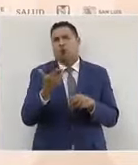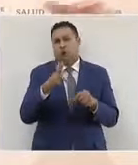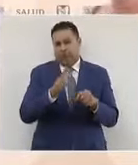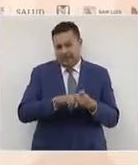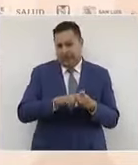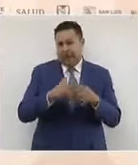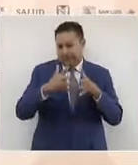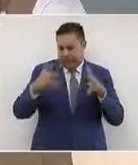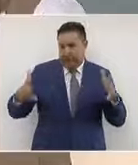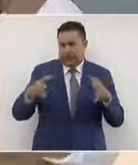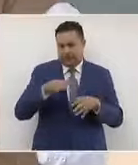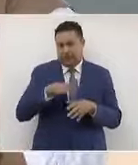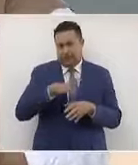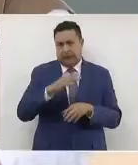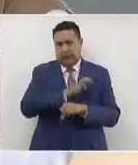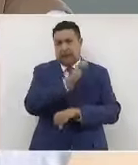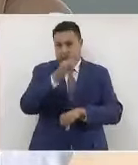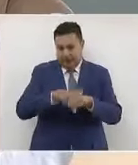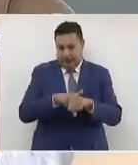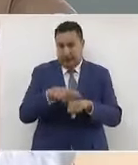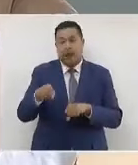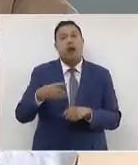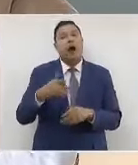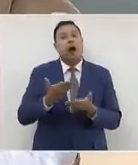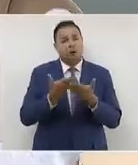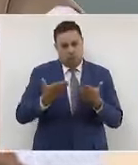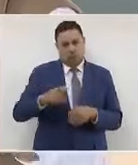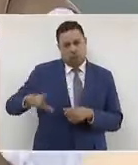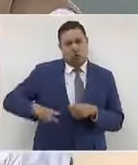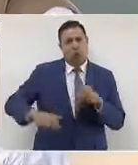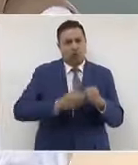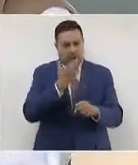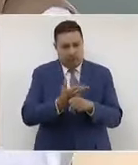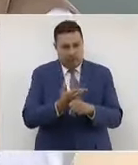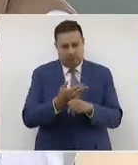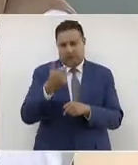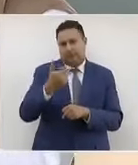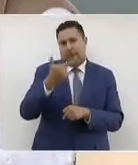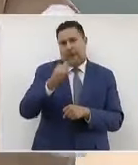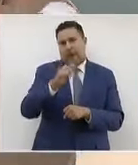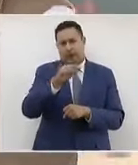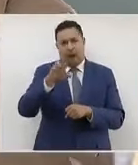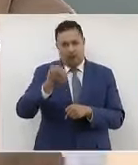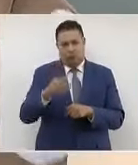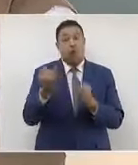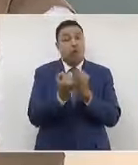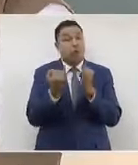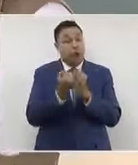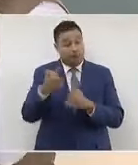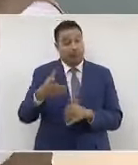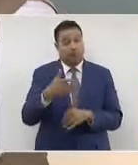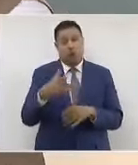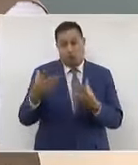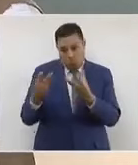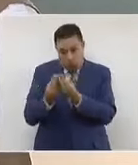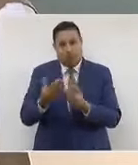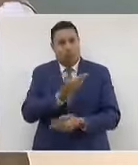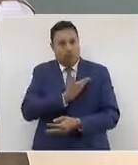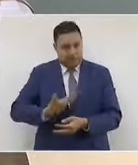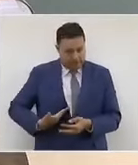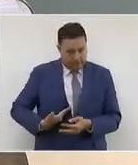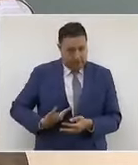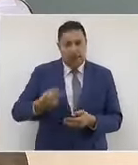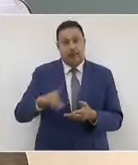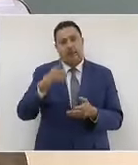ese estado. Y en agosto, con la voluntad del gobernador Gallardo, a la oferta del presidente López Obrador de federalizar el sistema